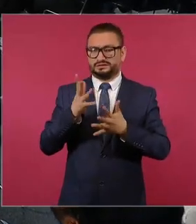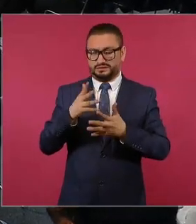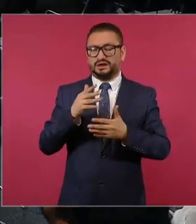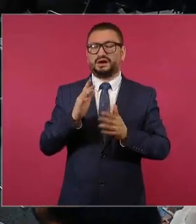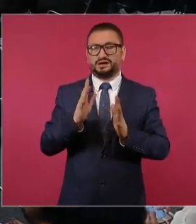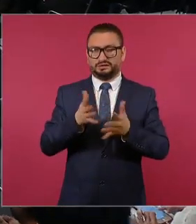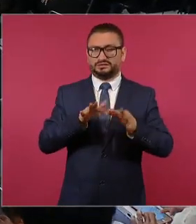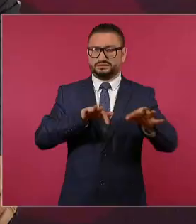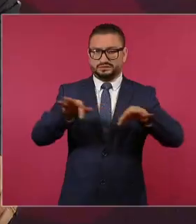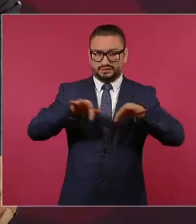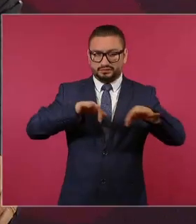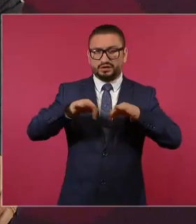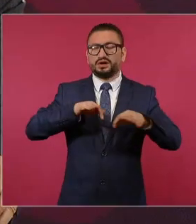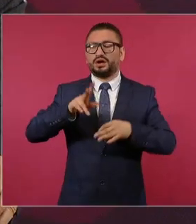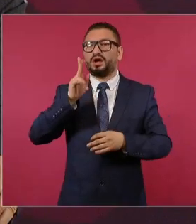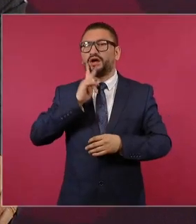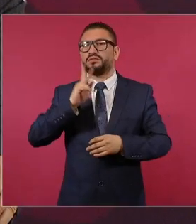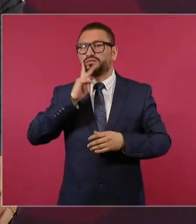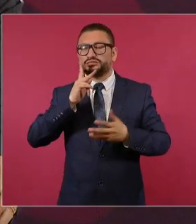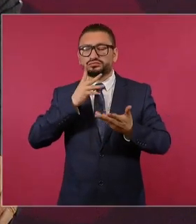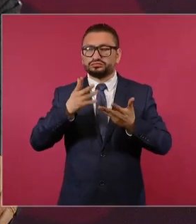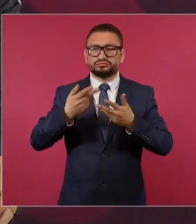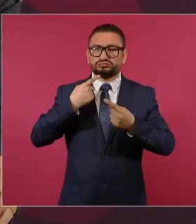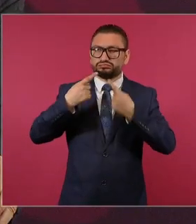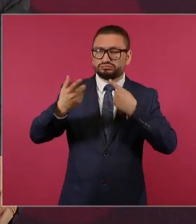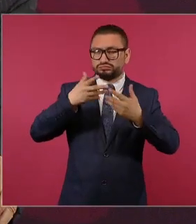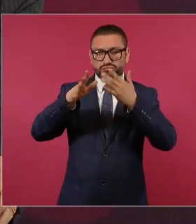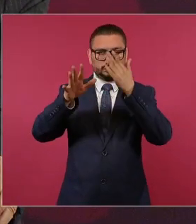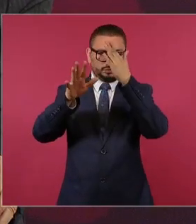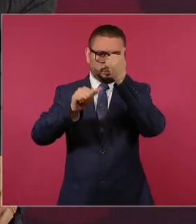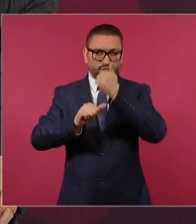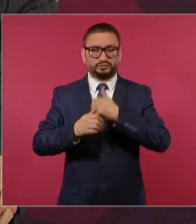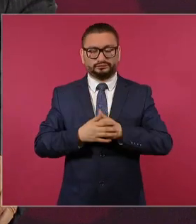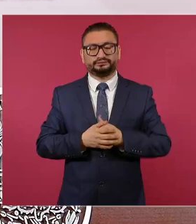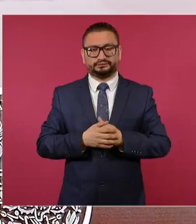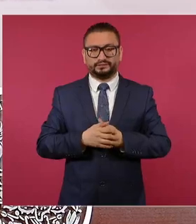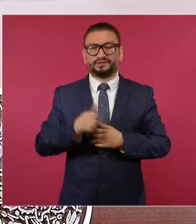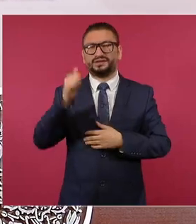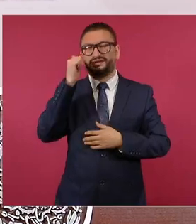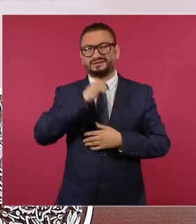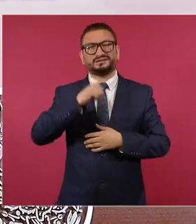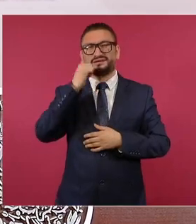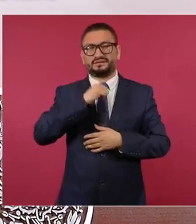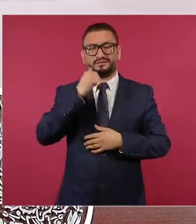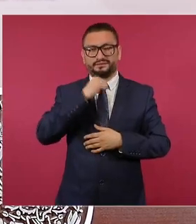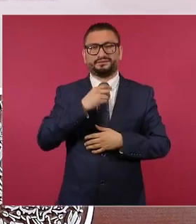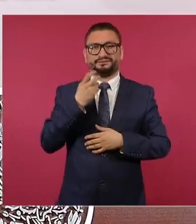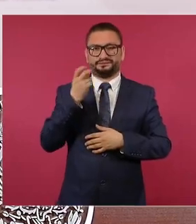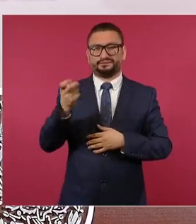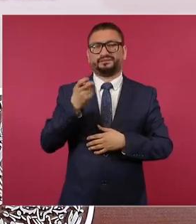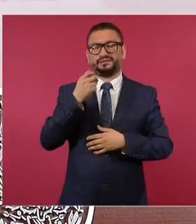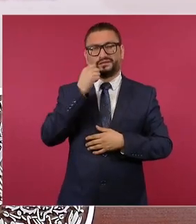está buscando un acuerdo. Siempre hay estas medidas, ¿no?,